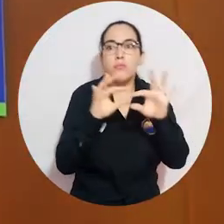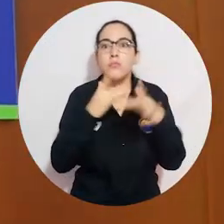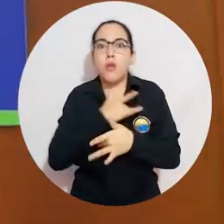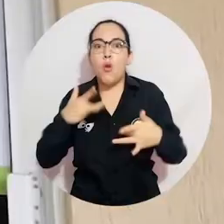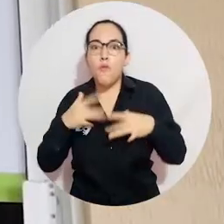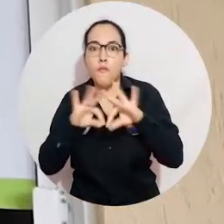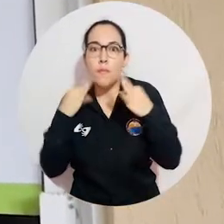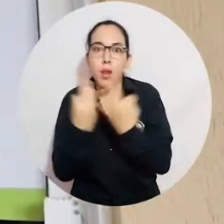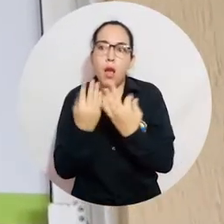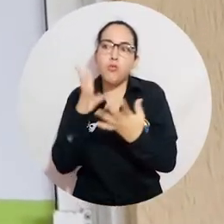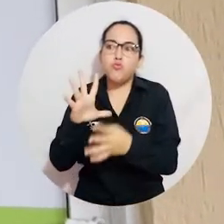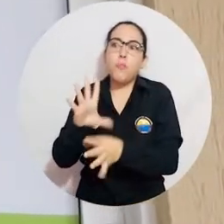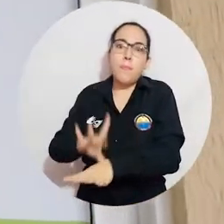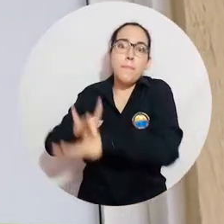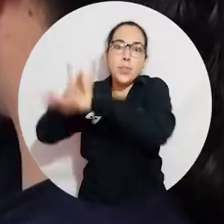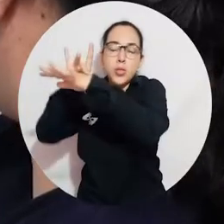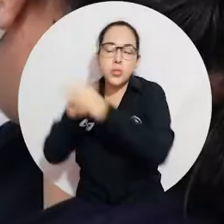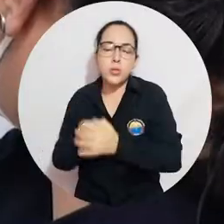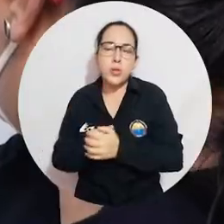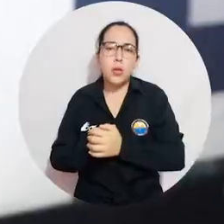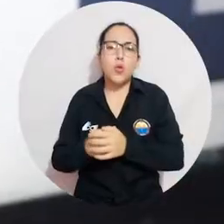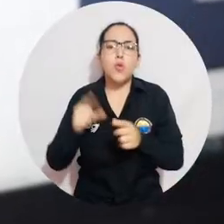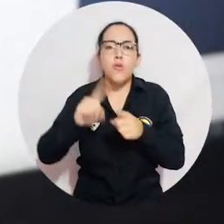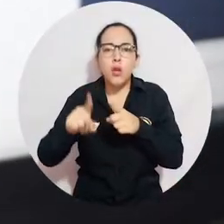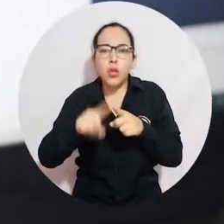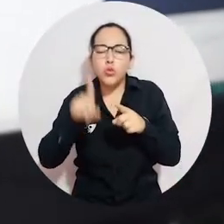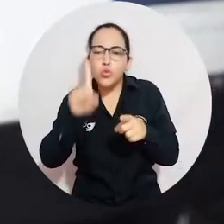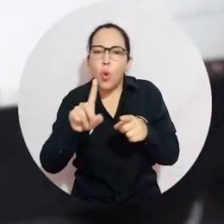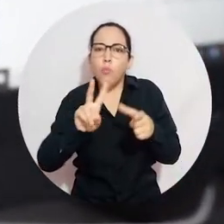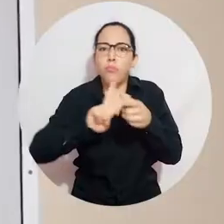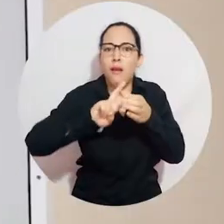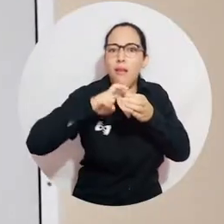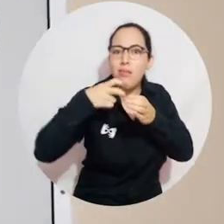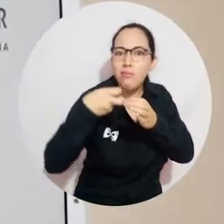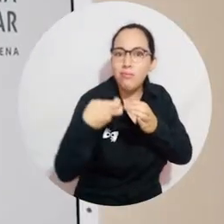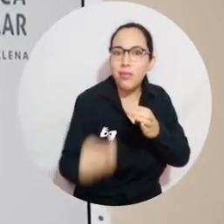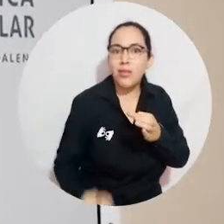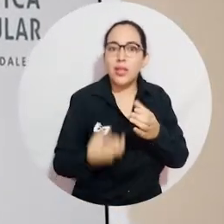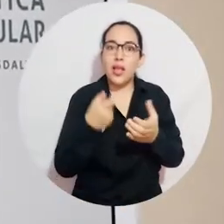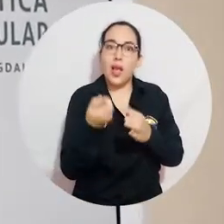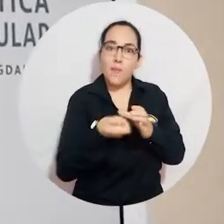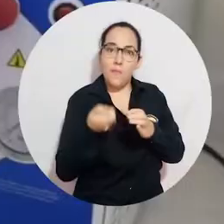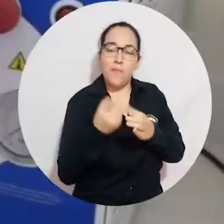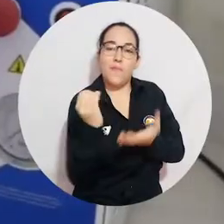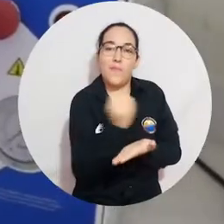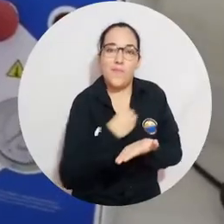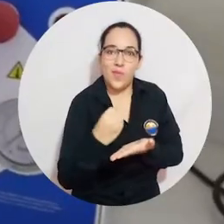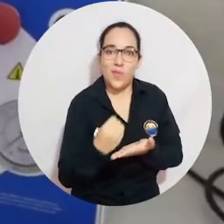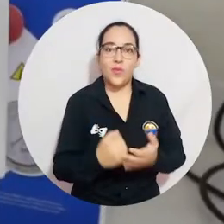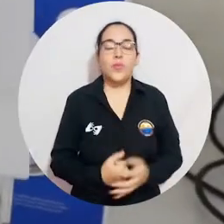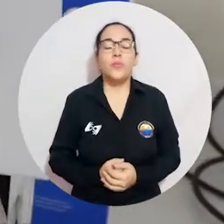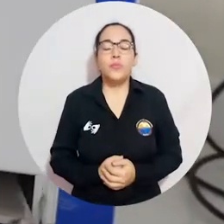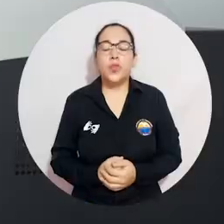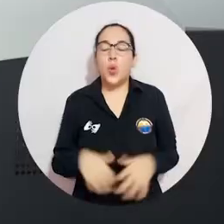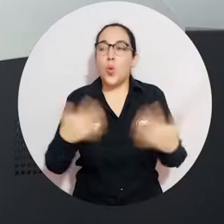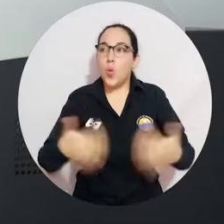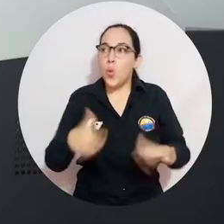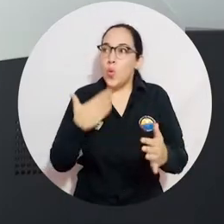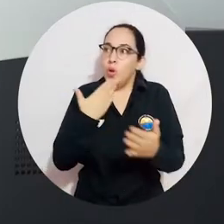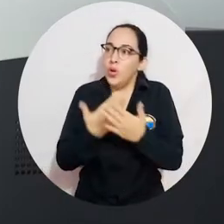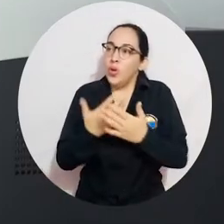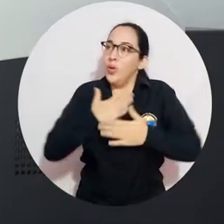salud familiar y medicina tropical, así como para el punto de toma de muestras del Centro de Genética y Biología Molecular. Es emocionante